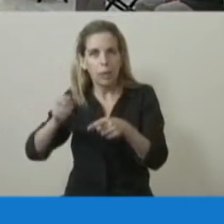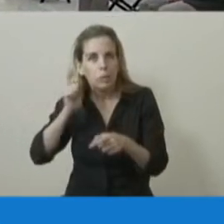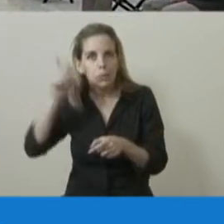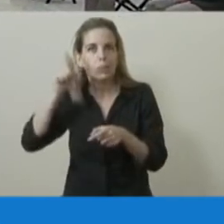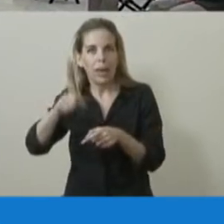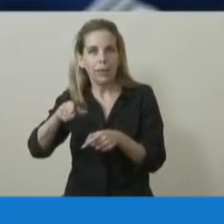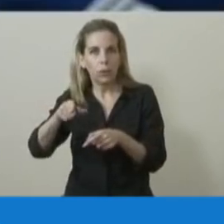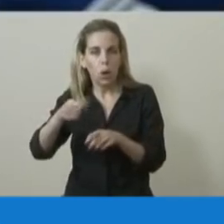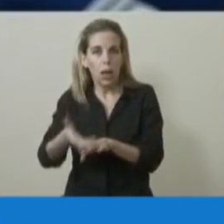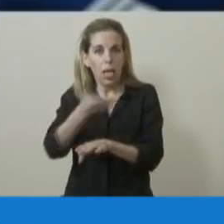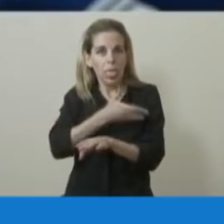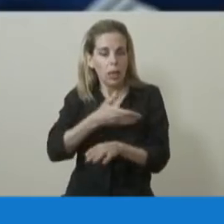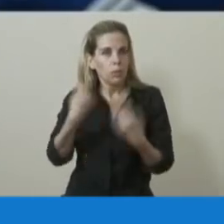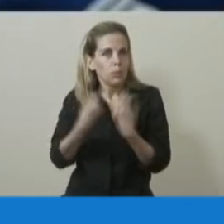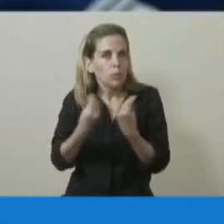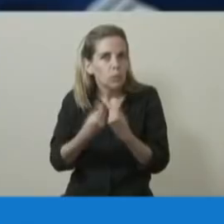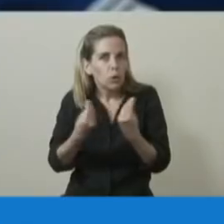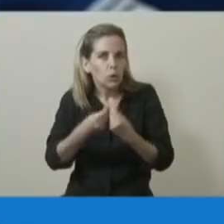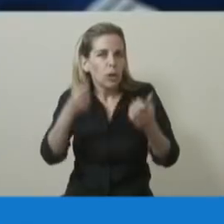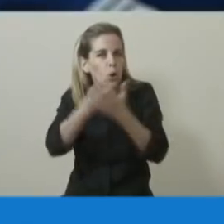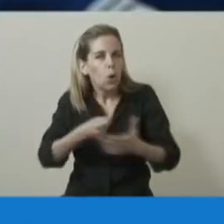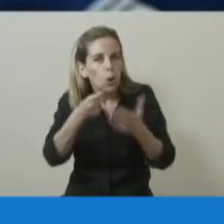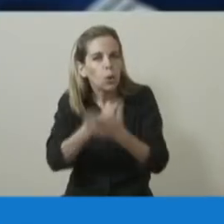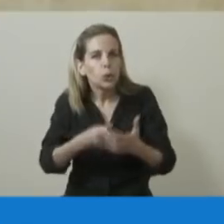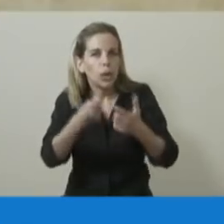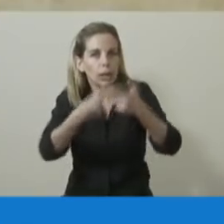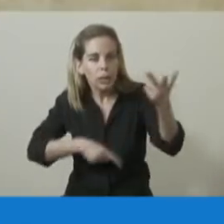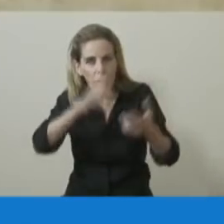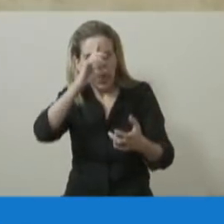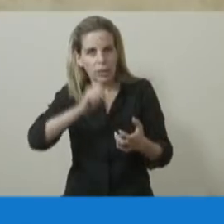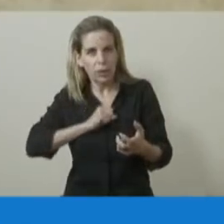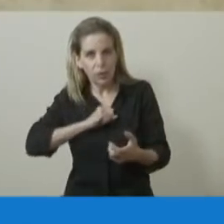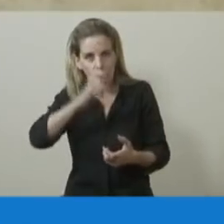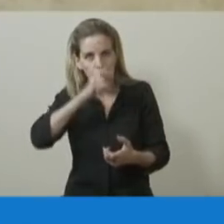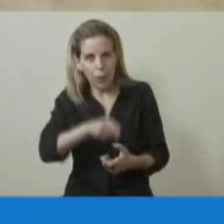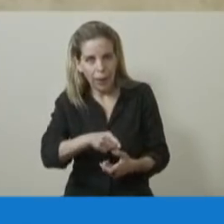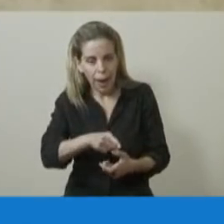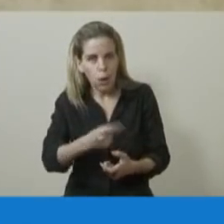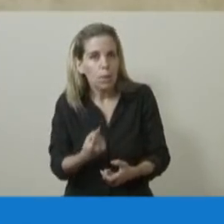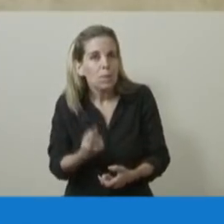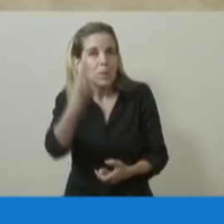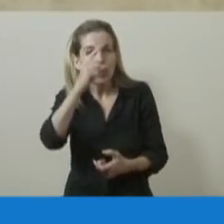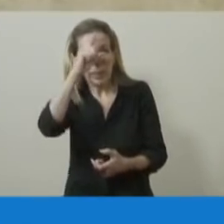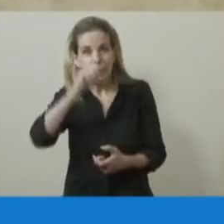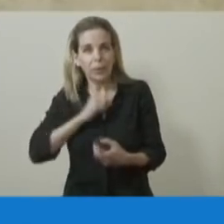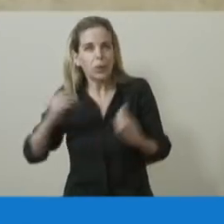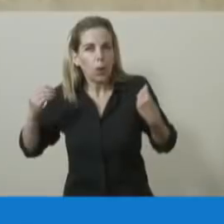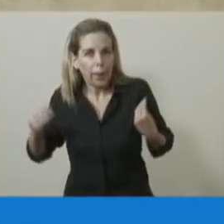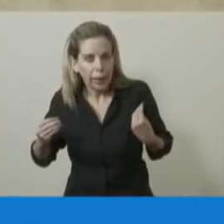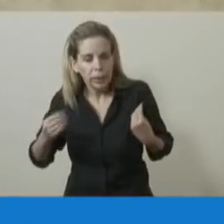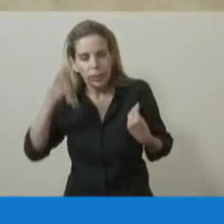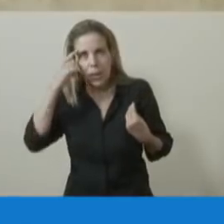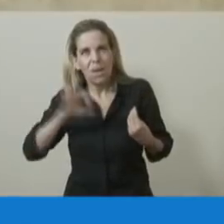afrontar enormes desafíos. El mayor de los desafíos es olvidar lo que era y convertirse en un hombre de